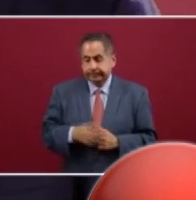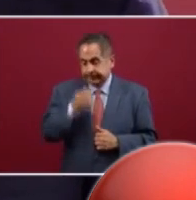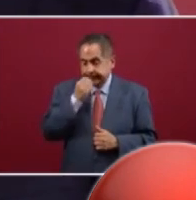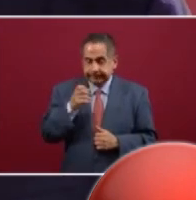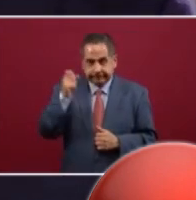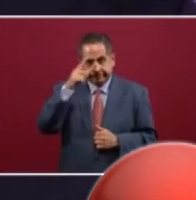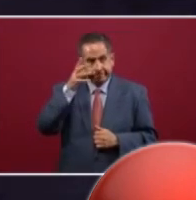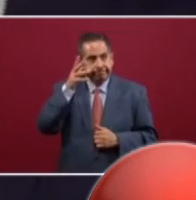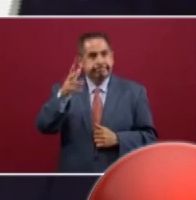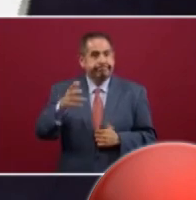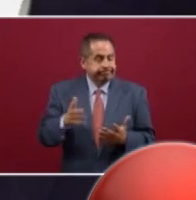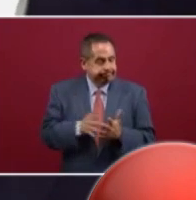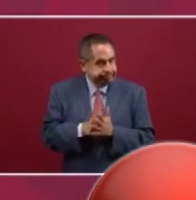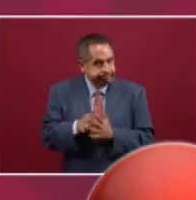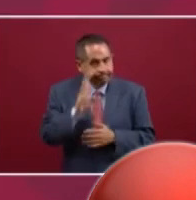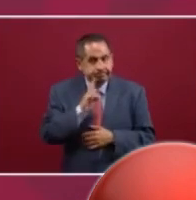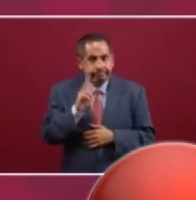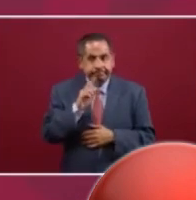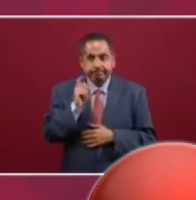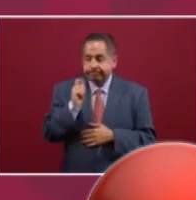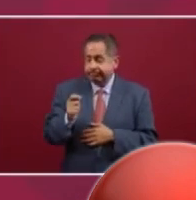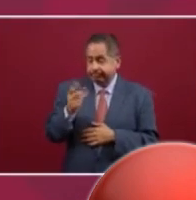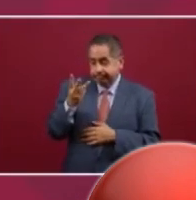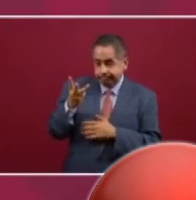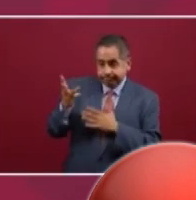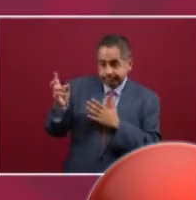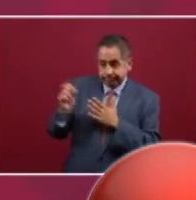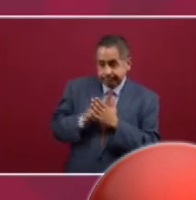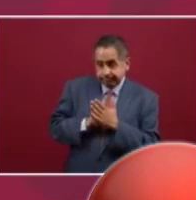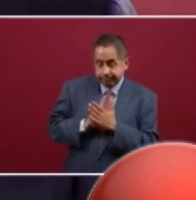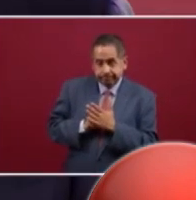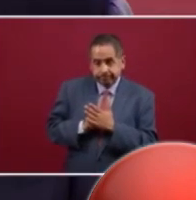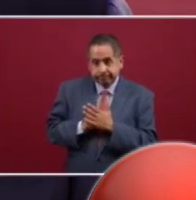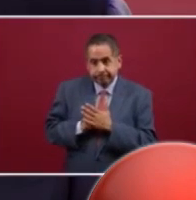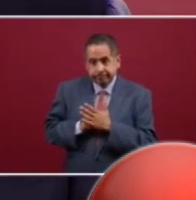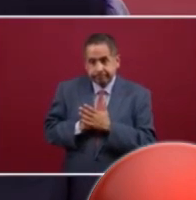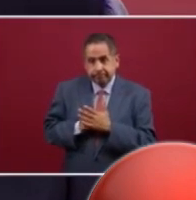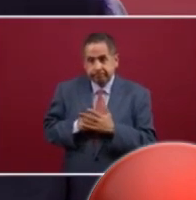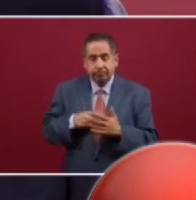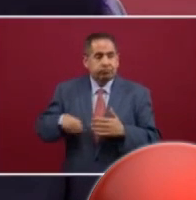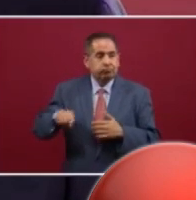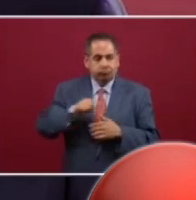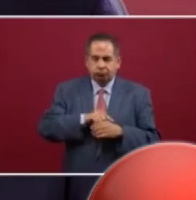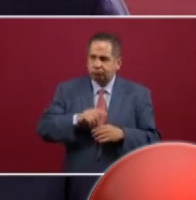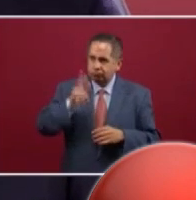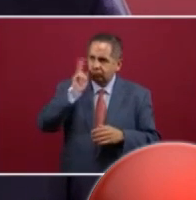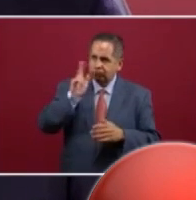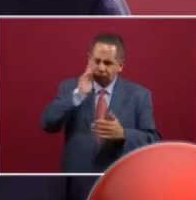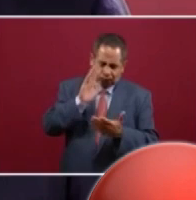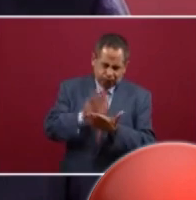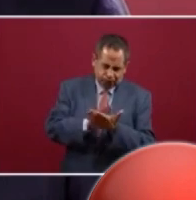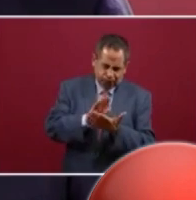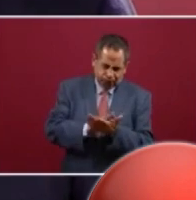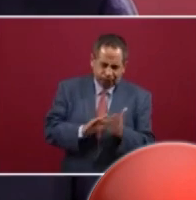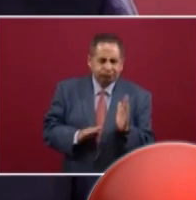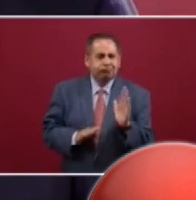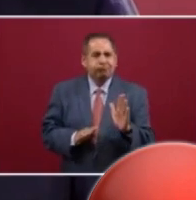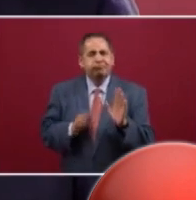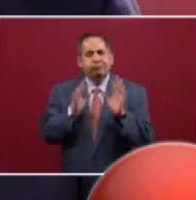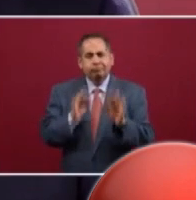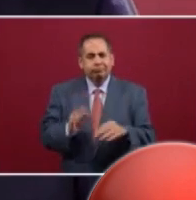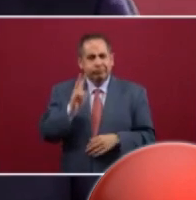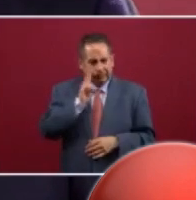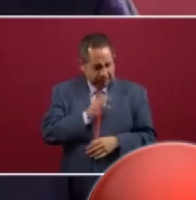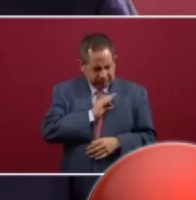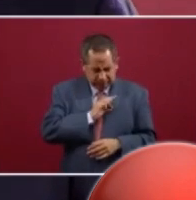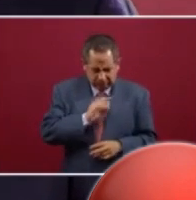interesante el que en 3 meses podamos acreditar que es